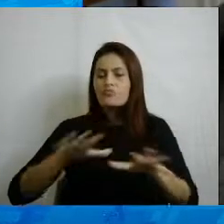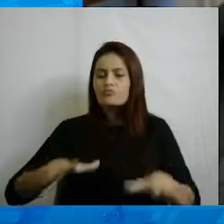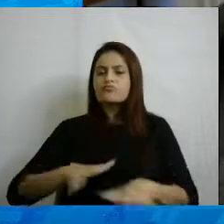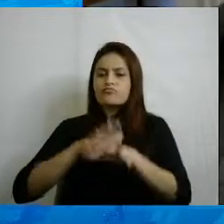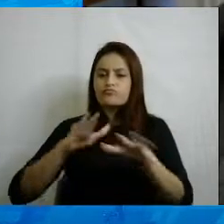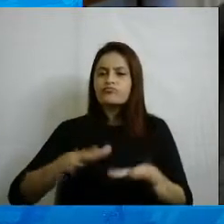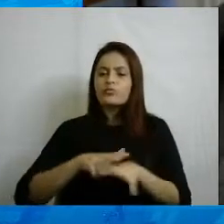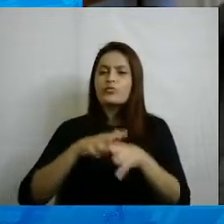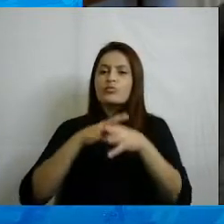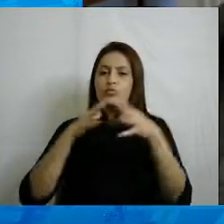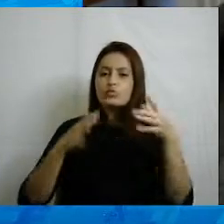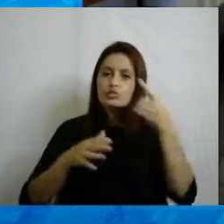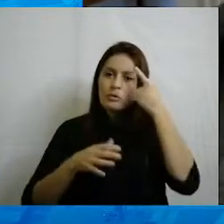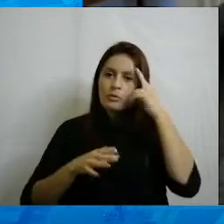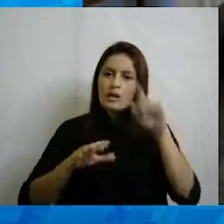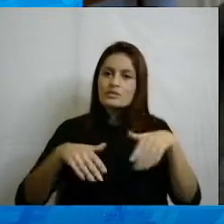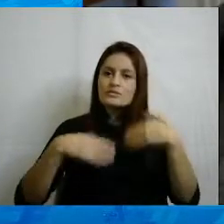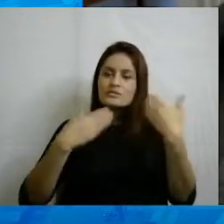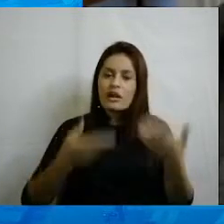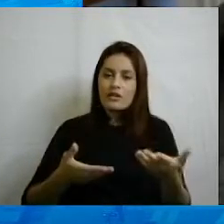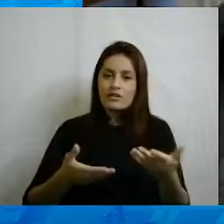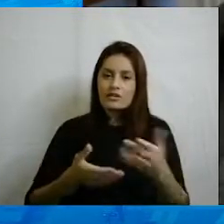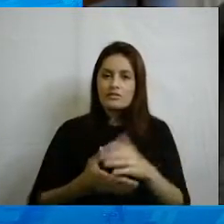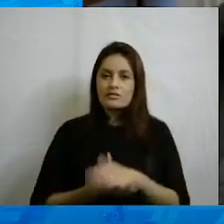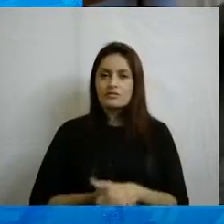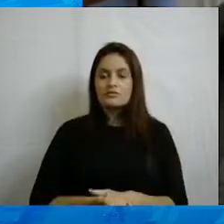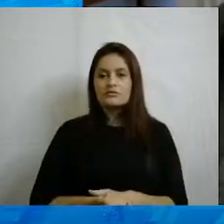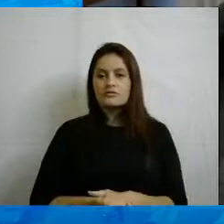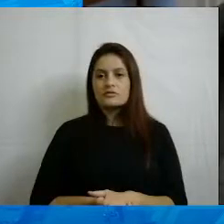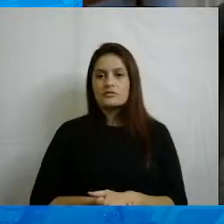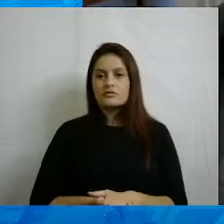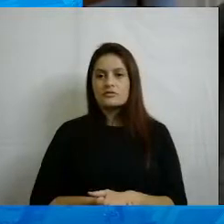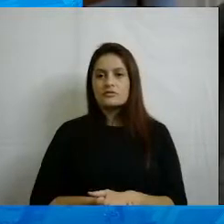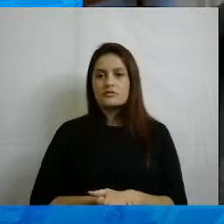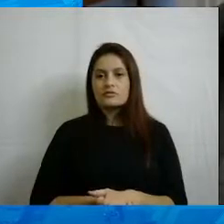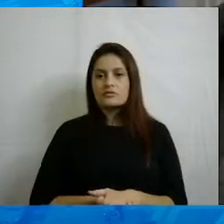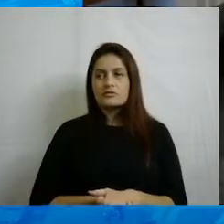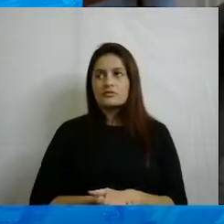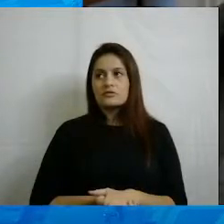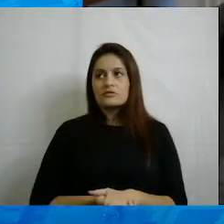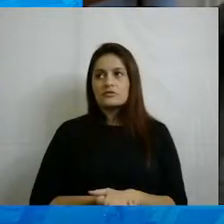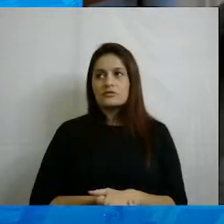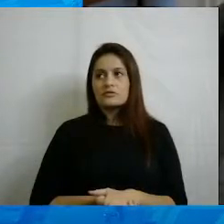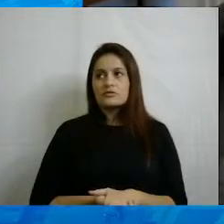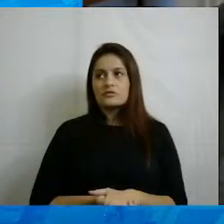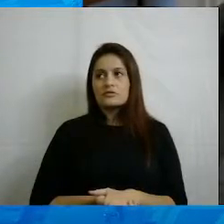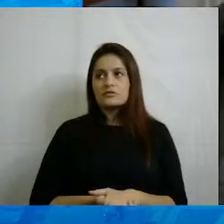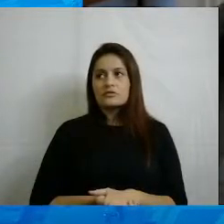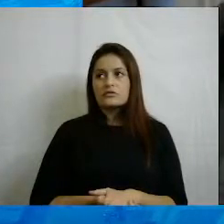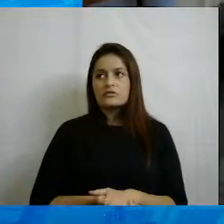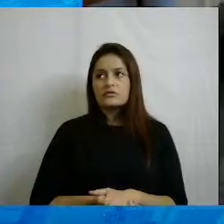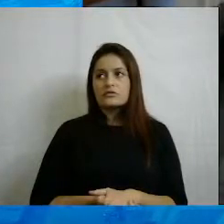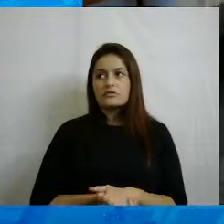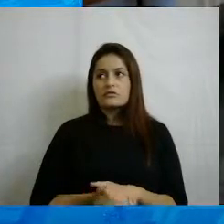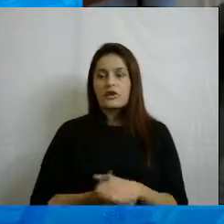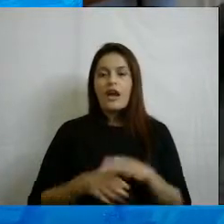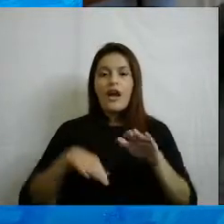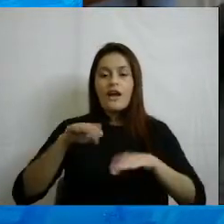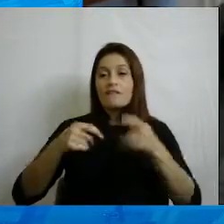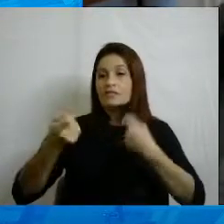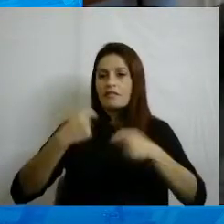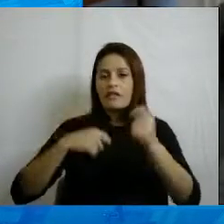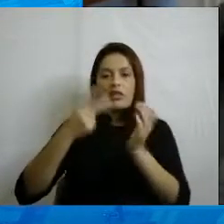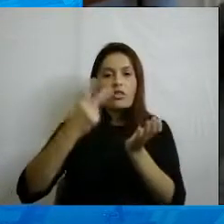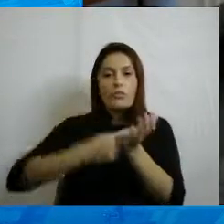incansantemente para sacar el bulevar adelante. Adelante, realmente, porque no, nosotros vendíamos 2 lucas, 3 lucas al día. Aquí